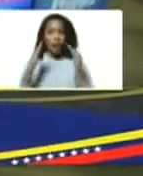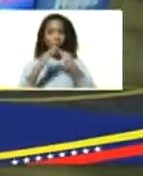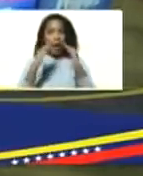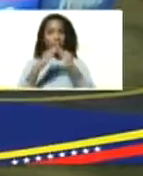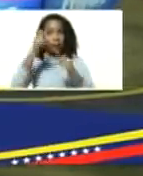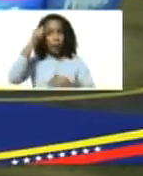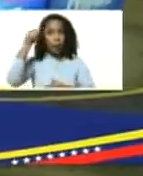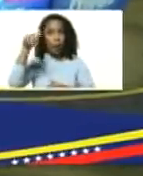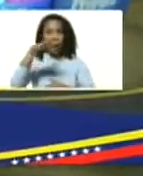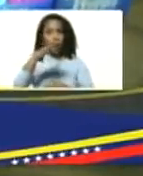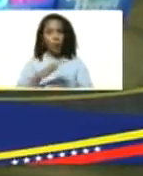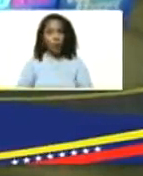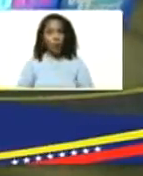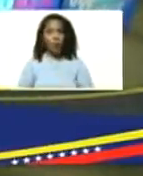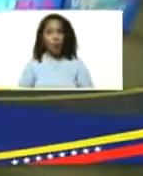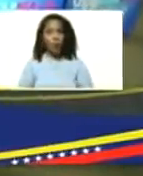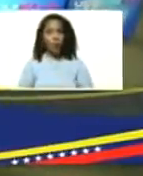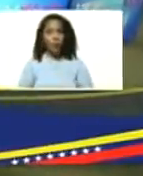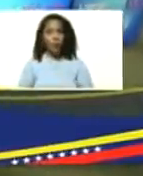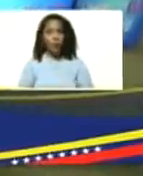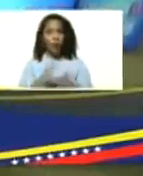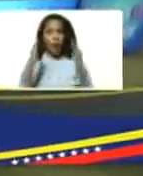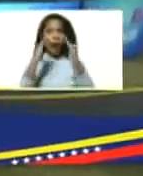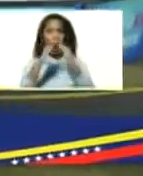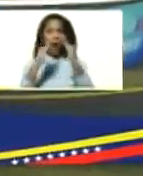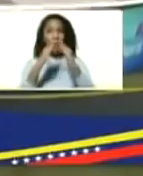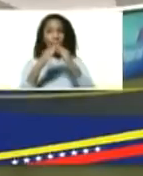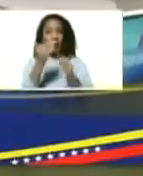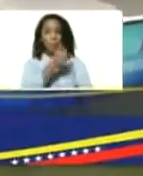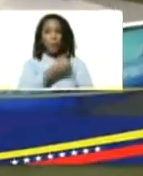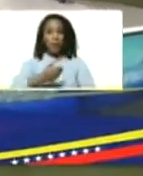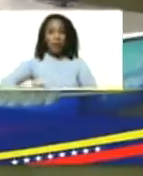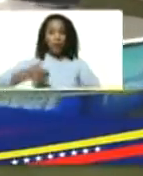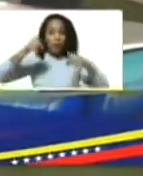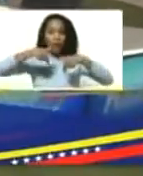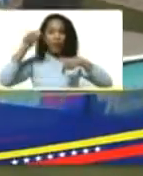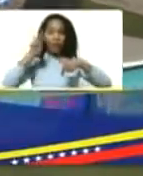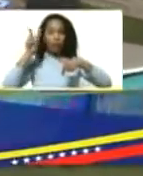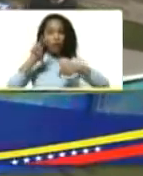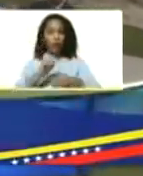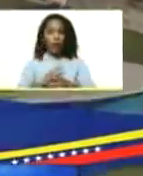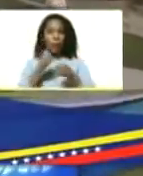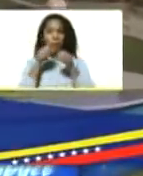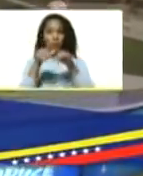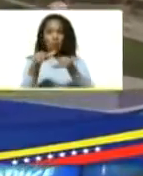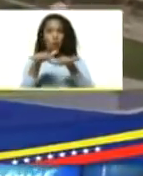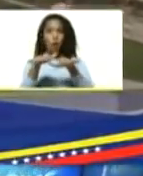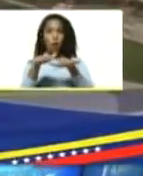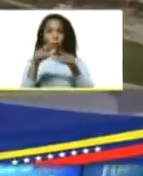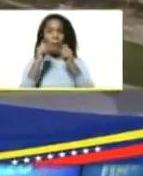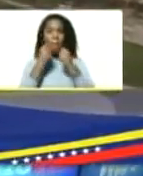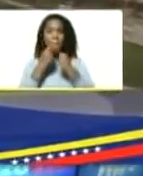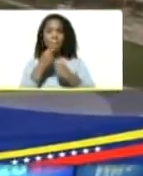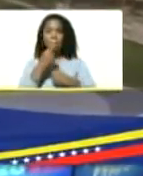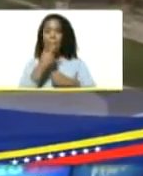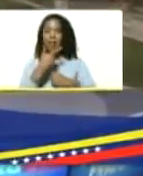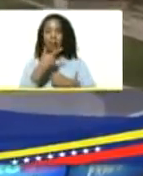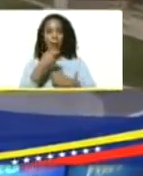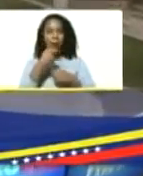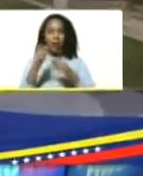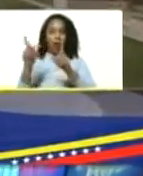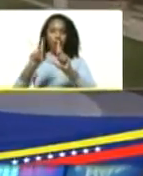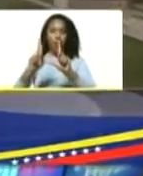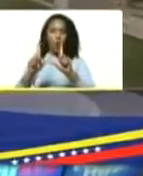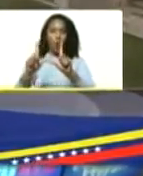pueblo la casa presidencial de venezuela esta bella una bella bella bella bella